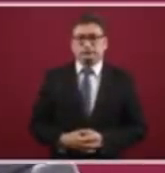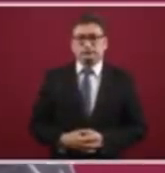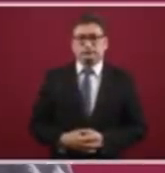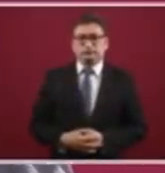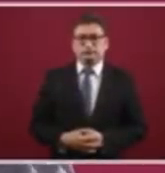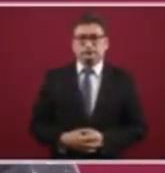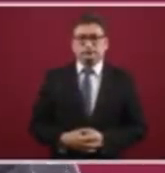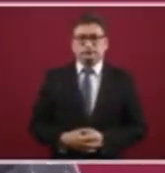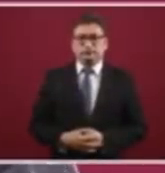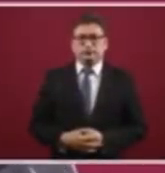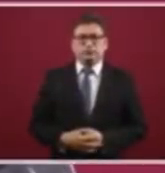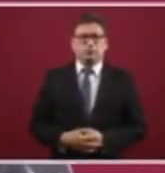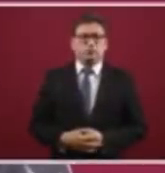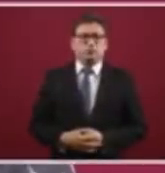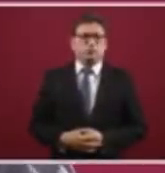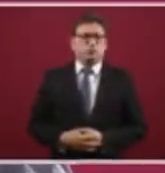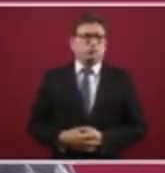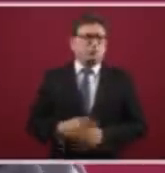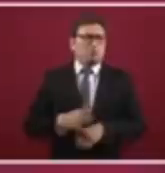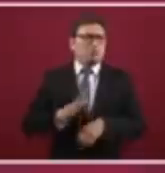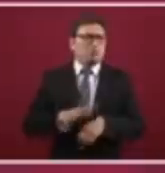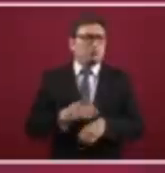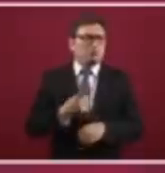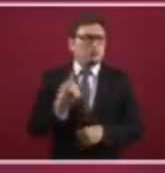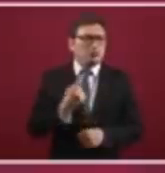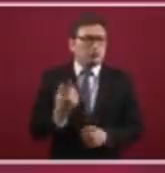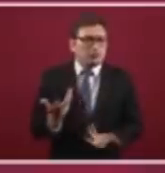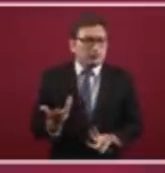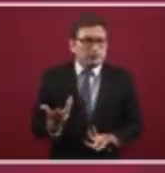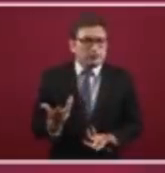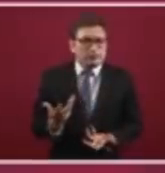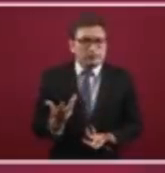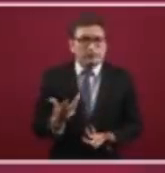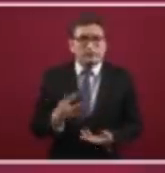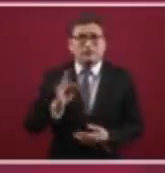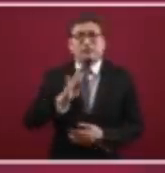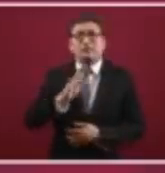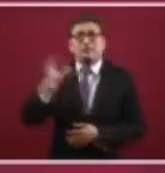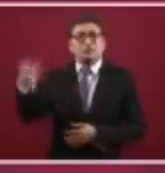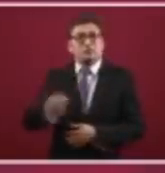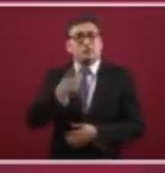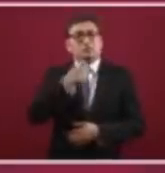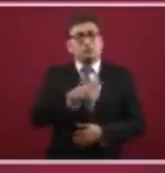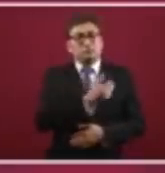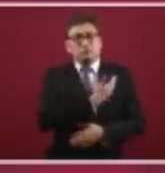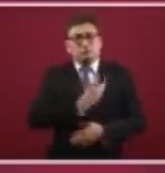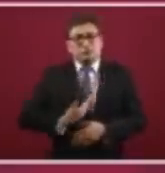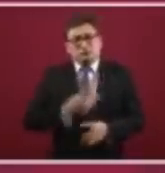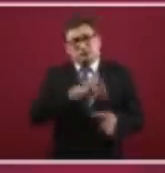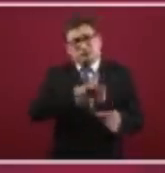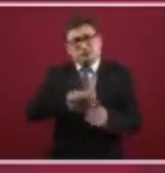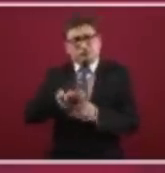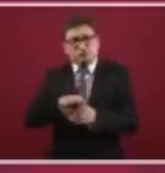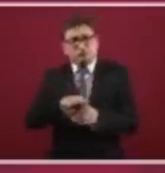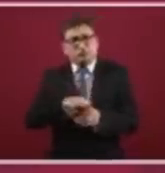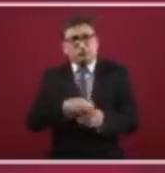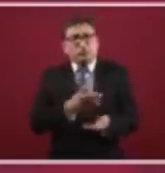porque sí no ya me eligieron ahora